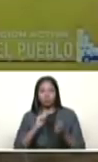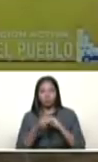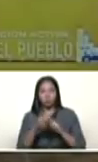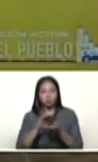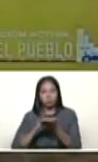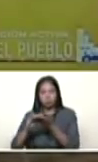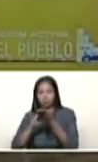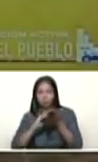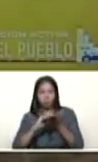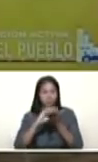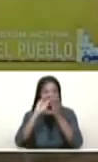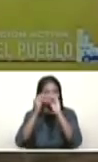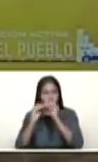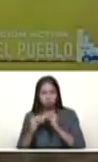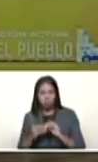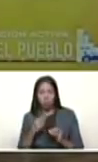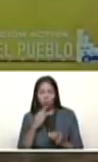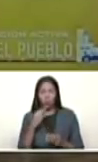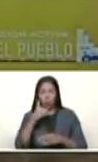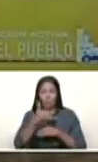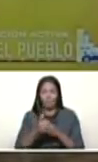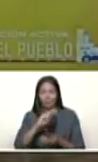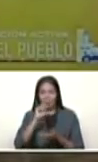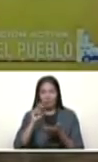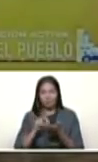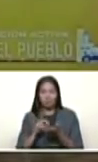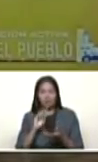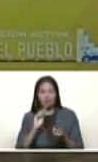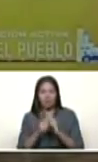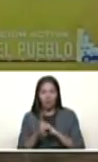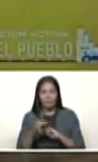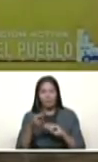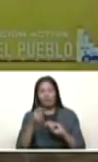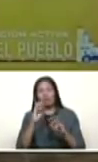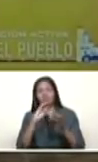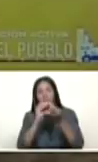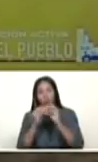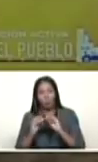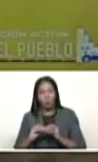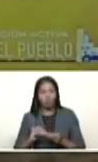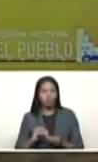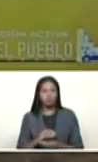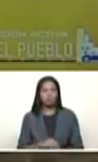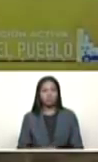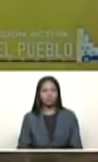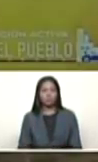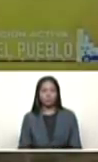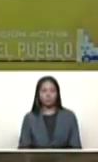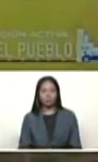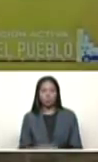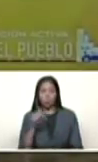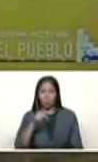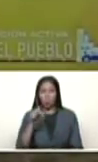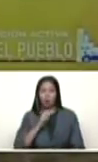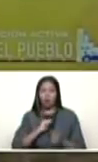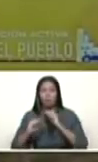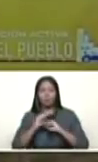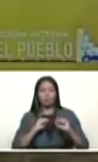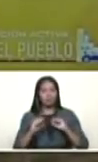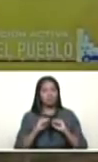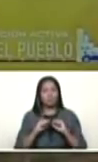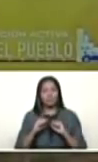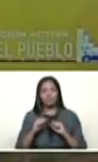rectificaciones. Es donde yo hablo de un plan nacional de cambios, renovación y rectificación. Y hoy, en el movimiento